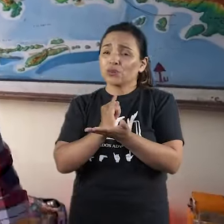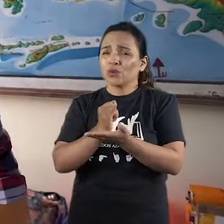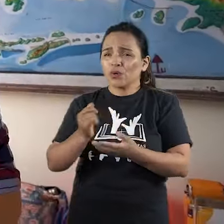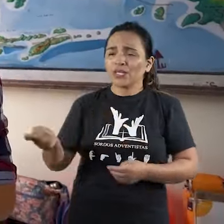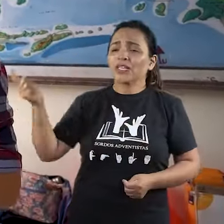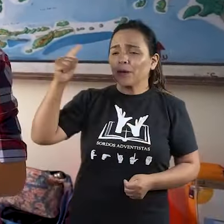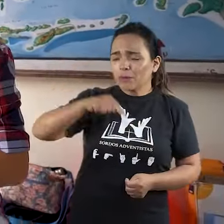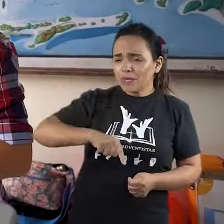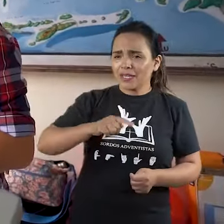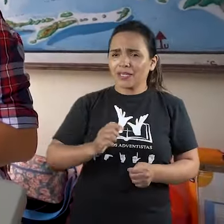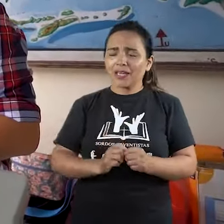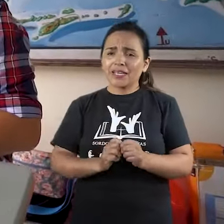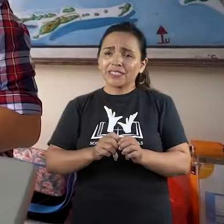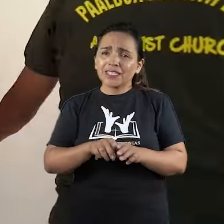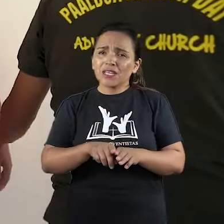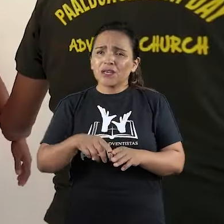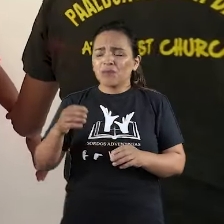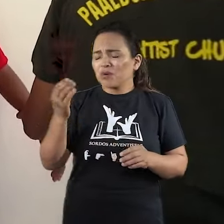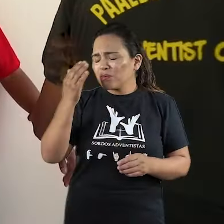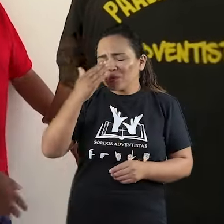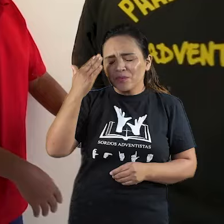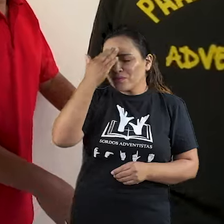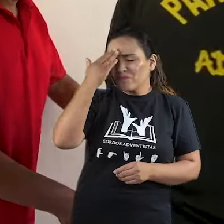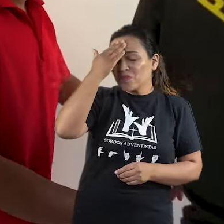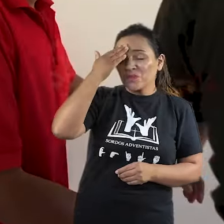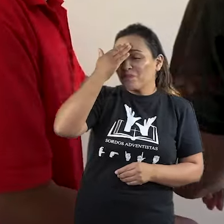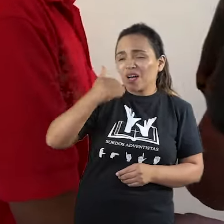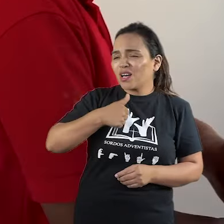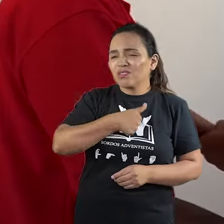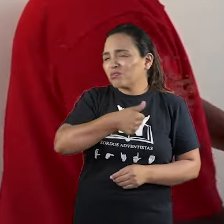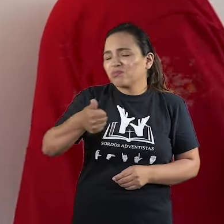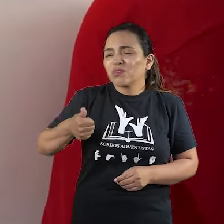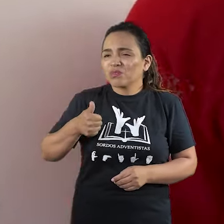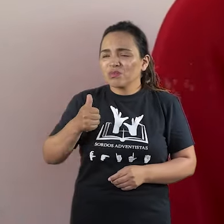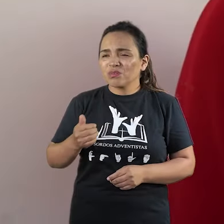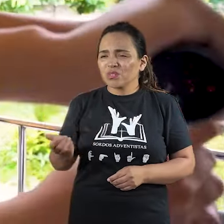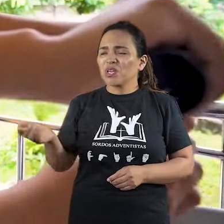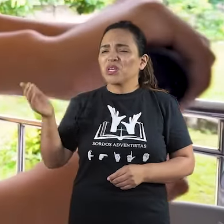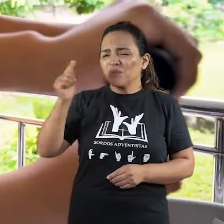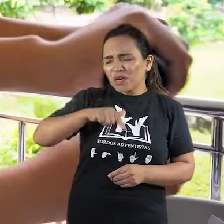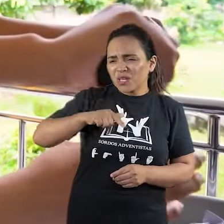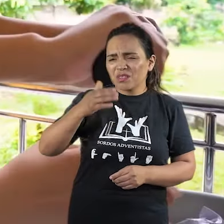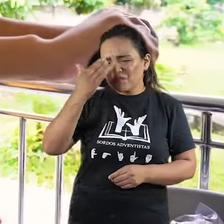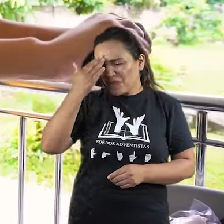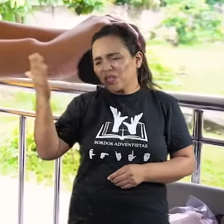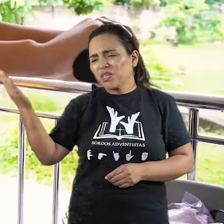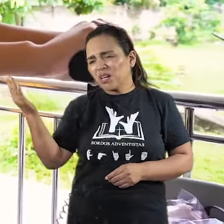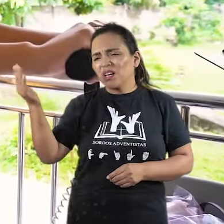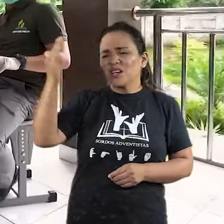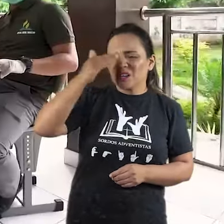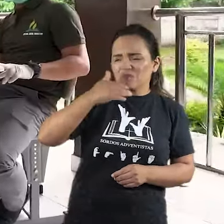que puedan vivir con normalidad y ser aceptados por la sociedad. Nuestro objetivo es enseñarles a vivir de forma independiente después